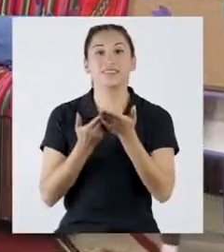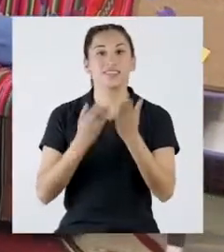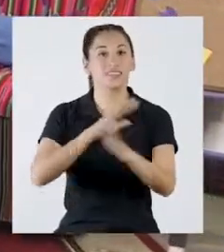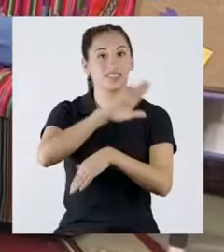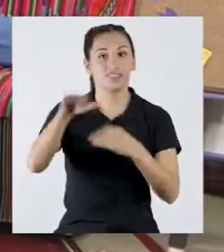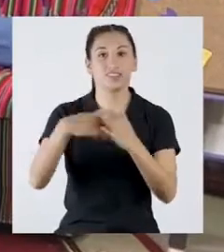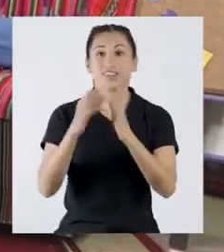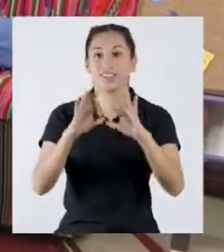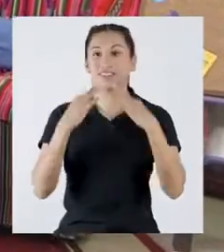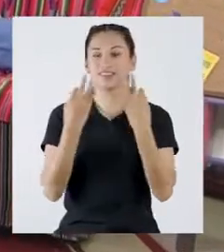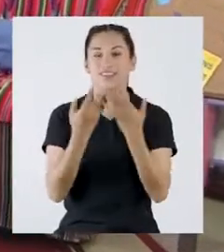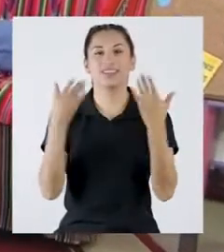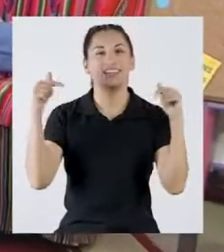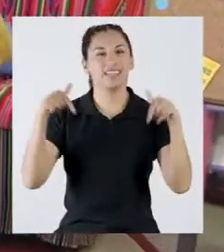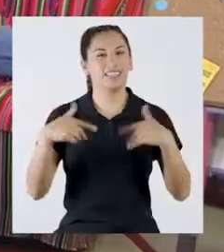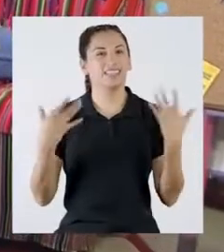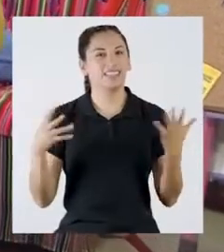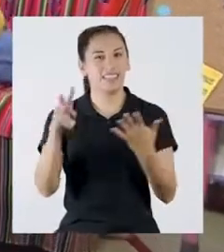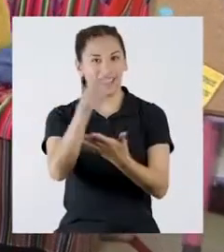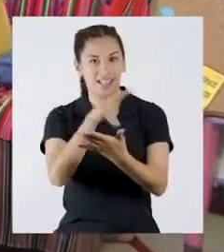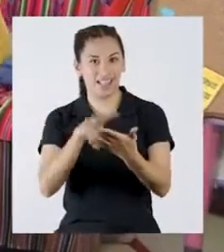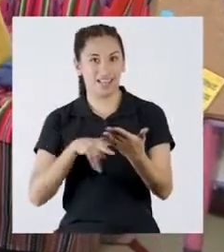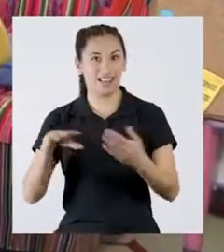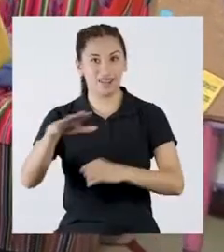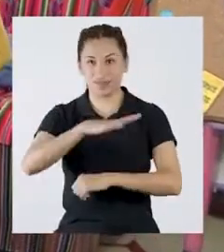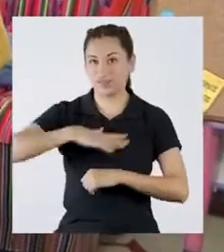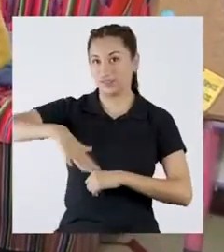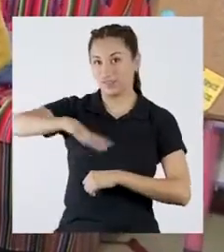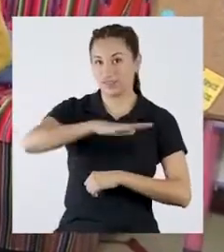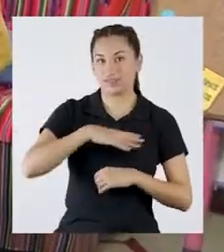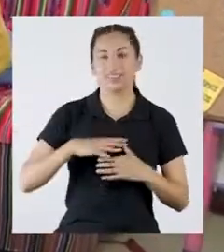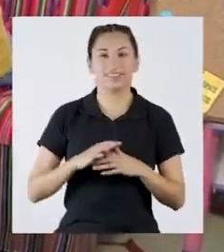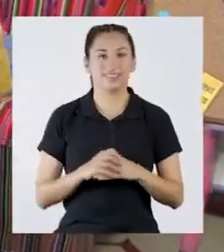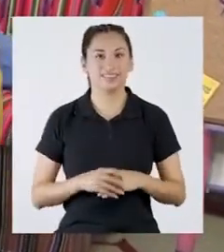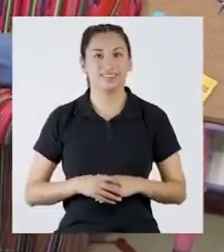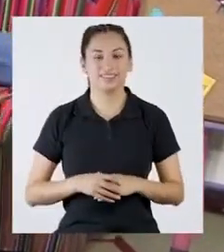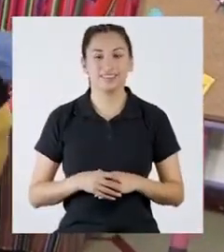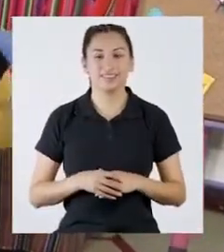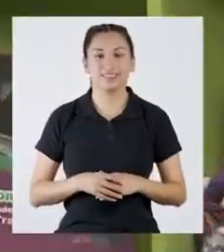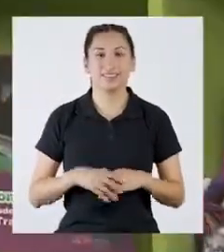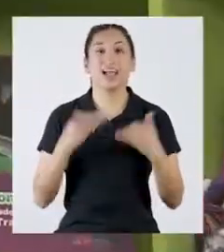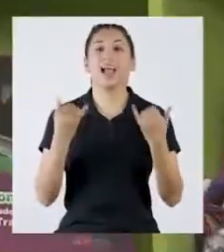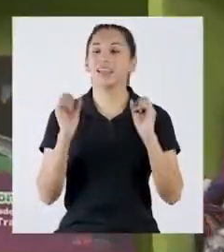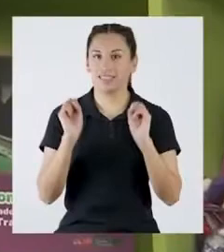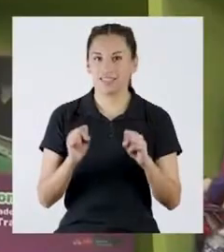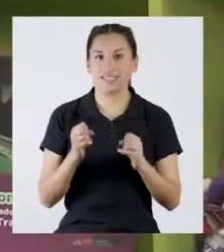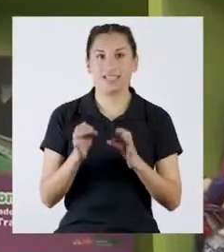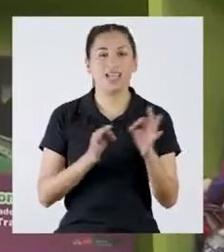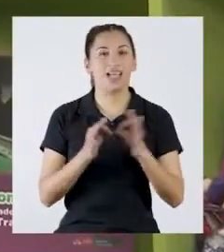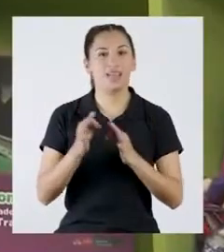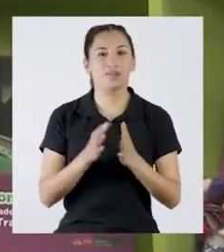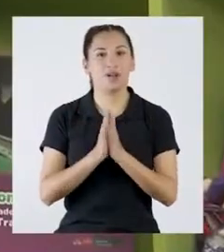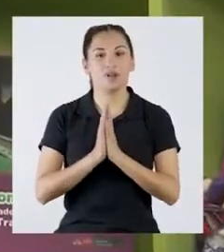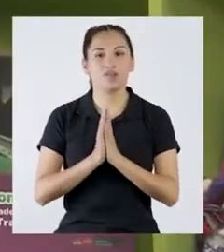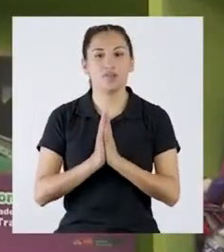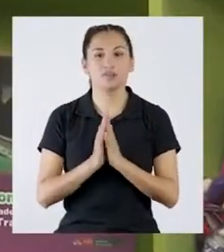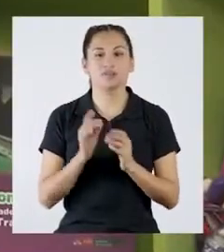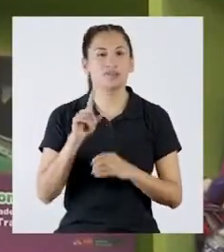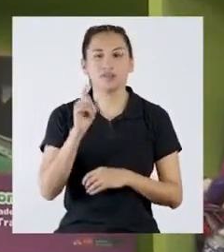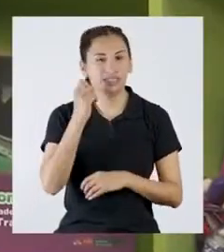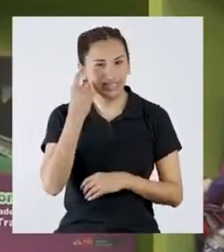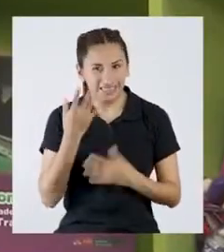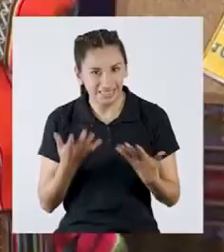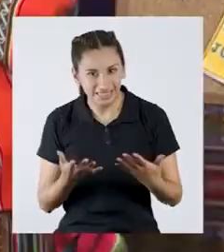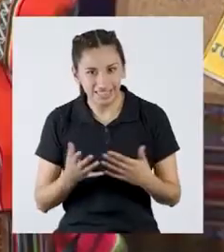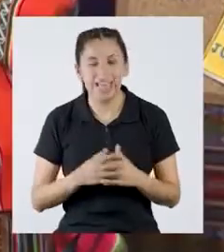Bienvenidas, familias. Esto es Leemos Juntos. Ahora sí, explícame, Lea. Es que no te